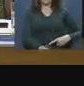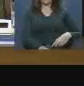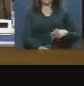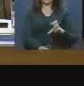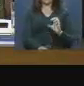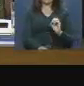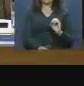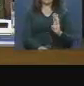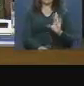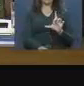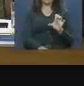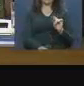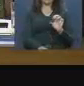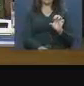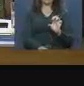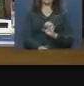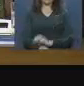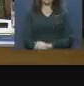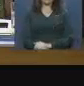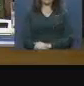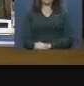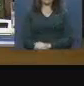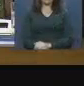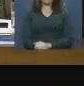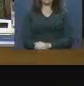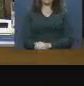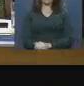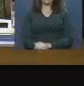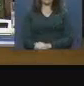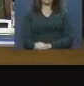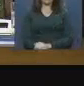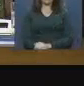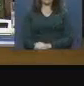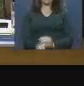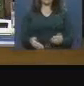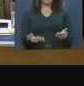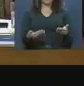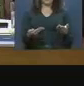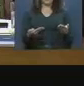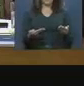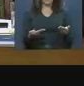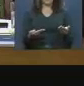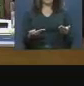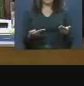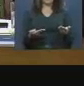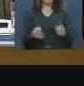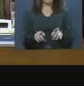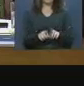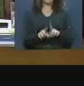Roberto Poblete. De inmediato vamos a hacer un paréntesis.